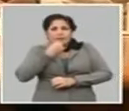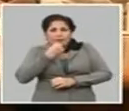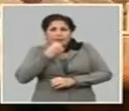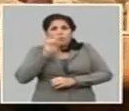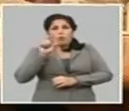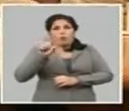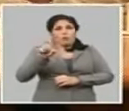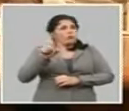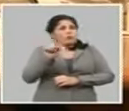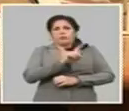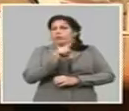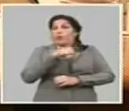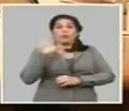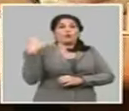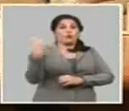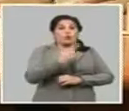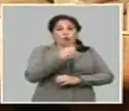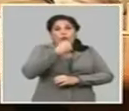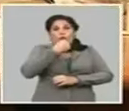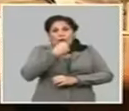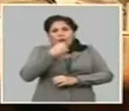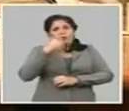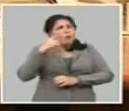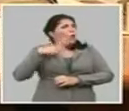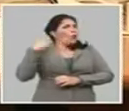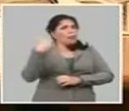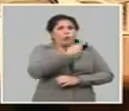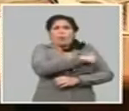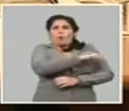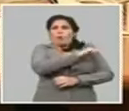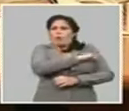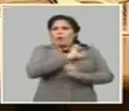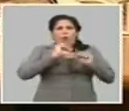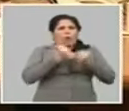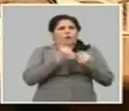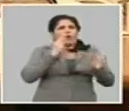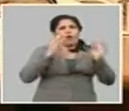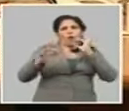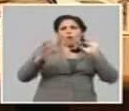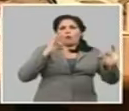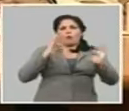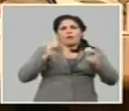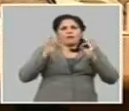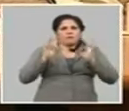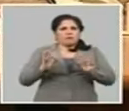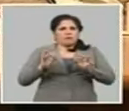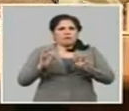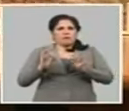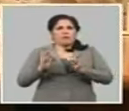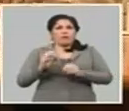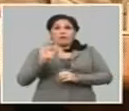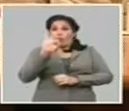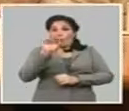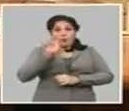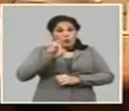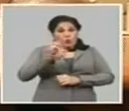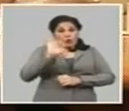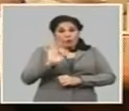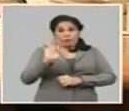de los ancianos los ocho últimos casos todos provienen del exterior